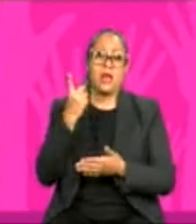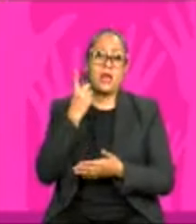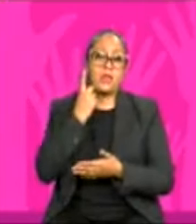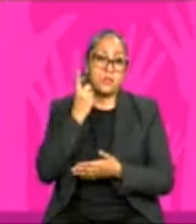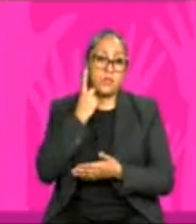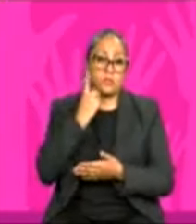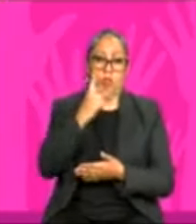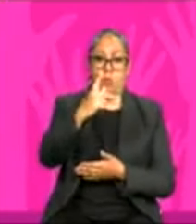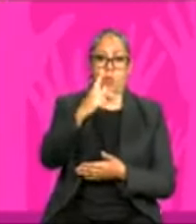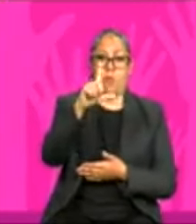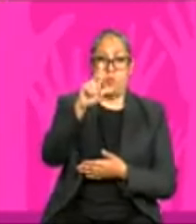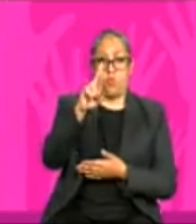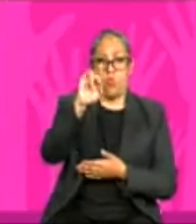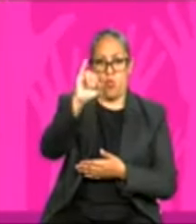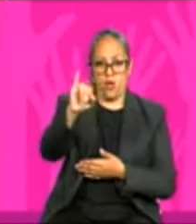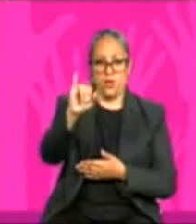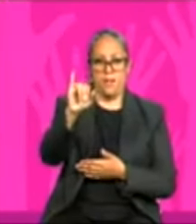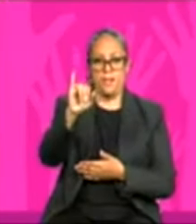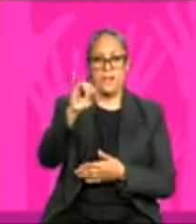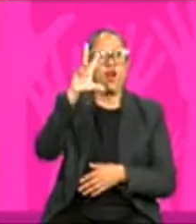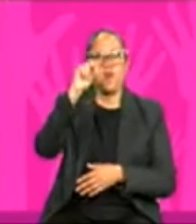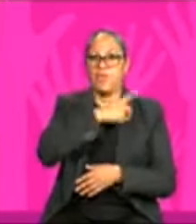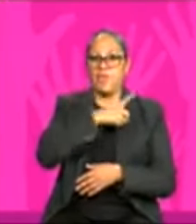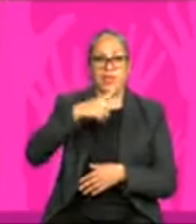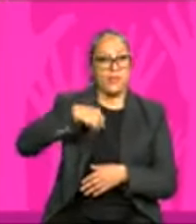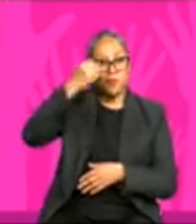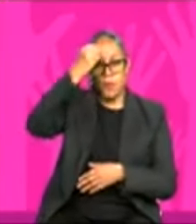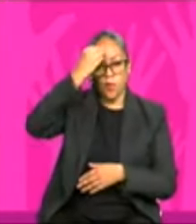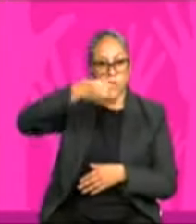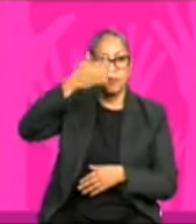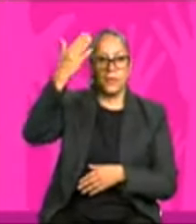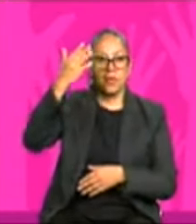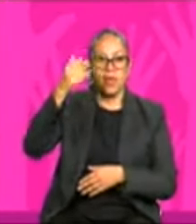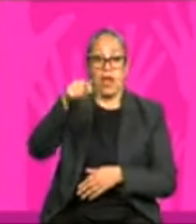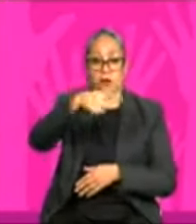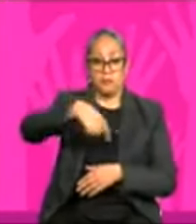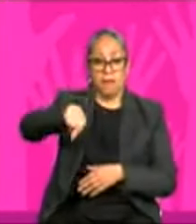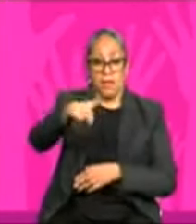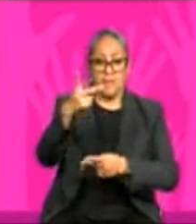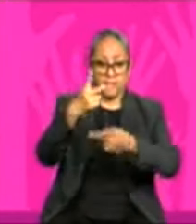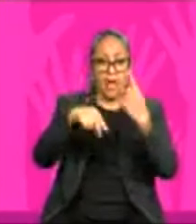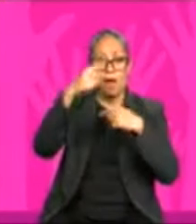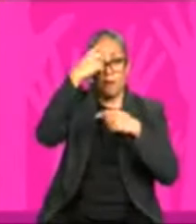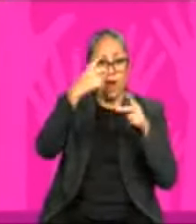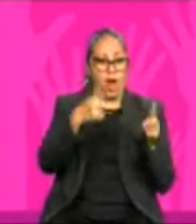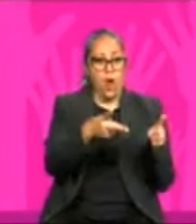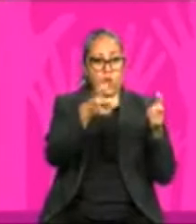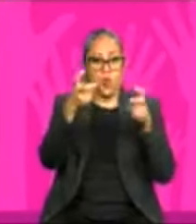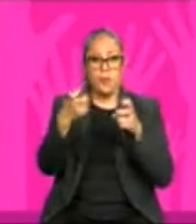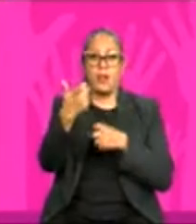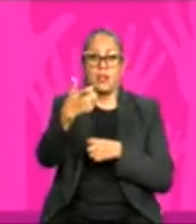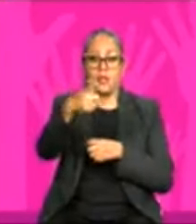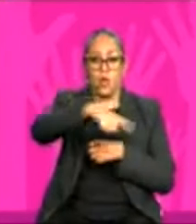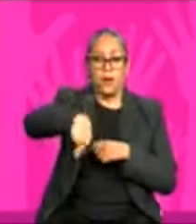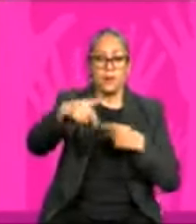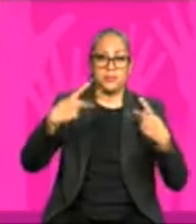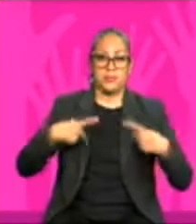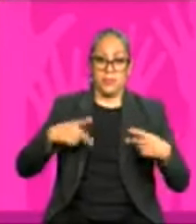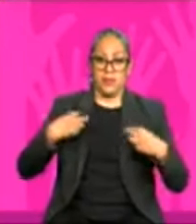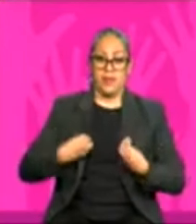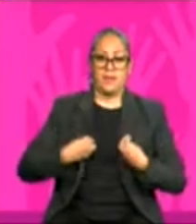y eso que no se nos olvide, no podemos permitir que vengan a saquear y a robarse el dinero de los morelenses y que